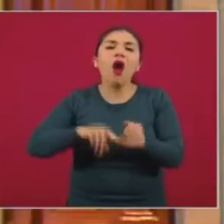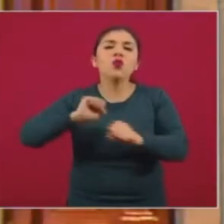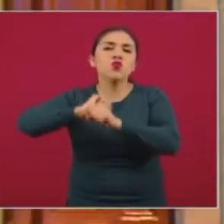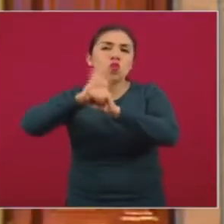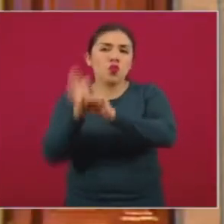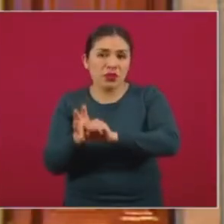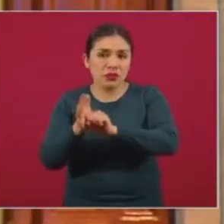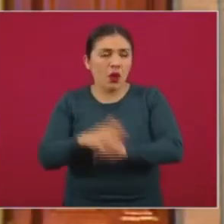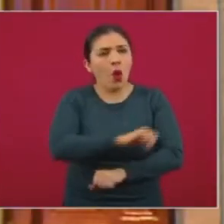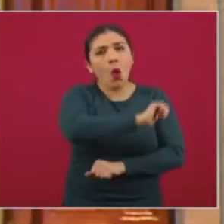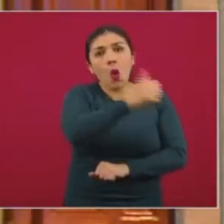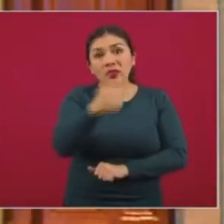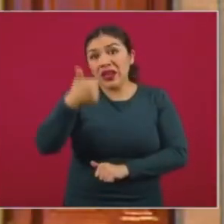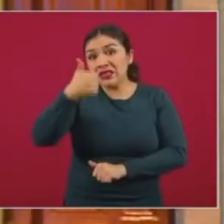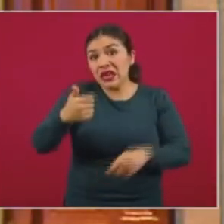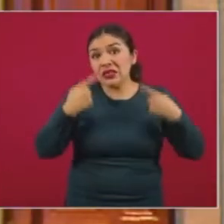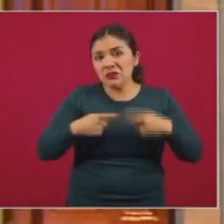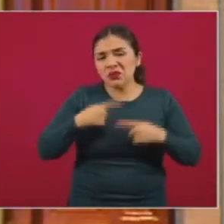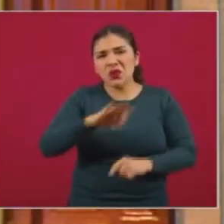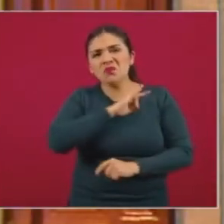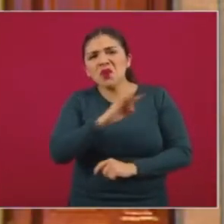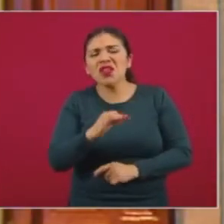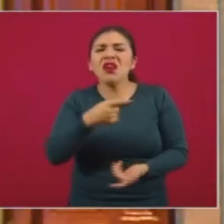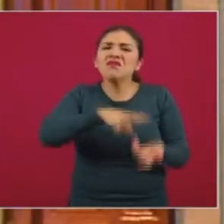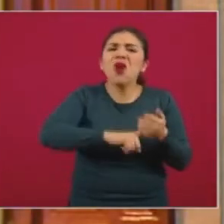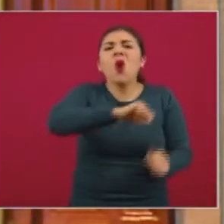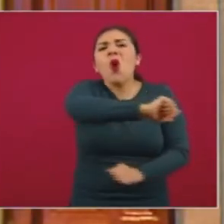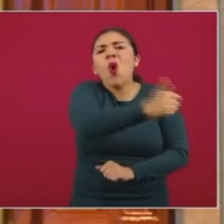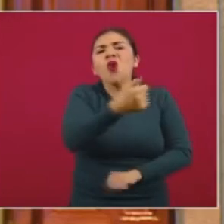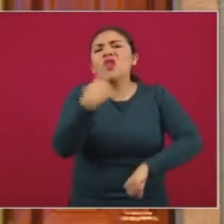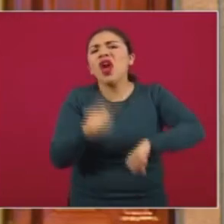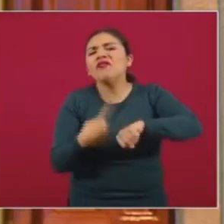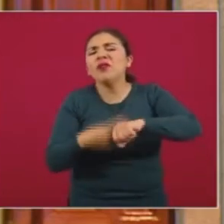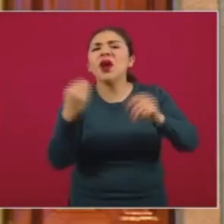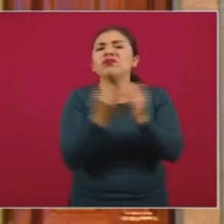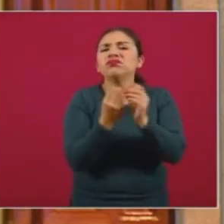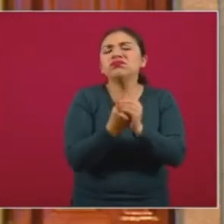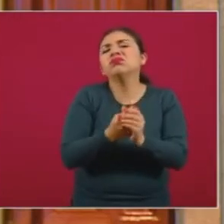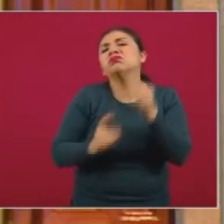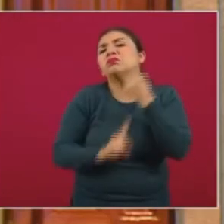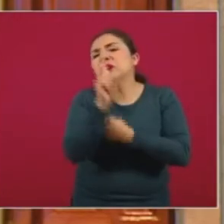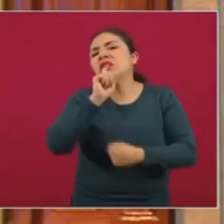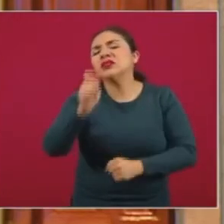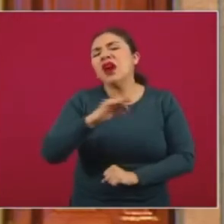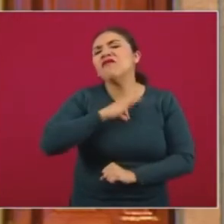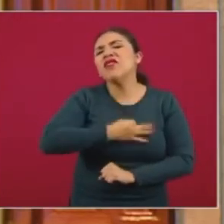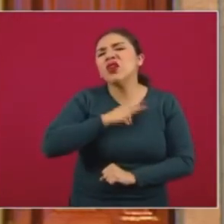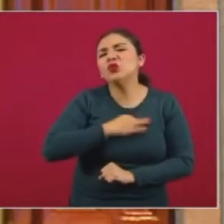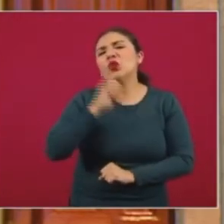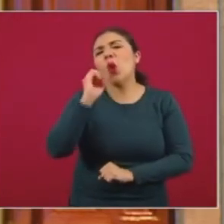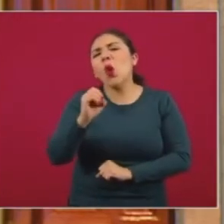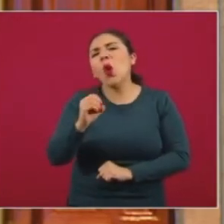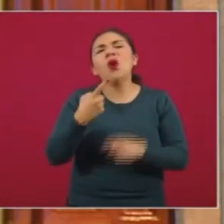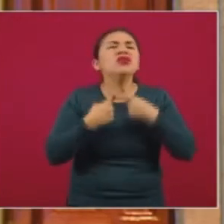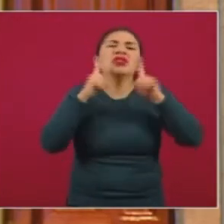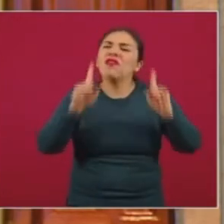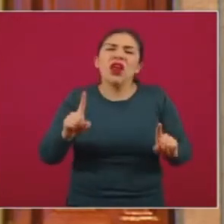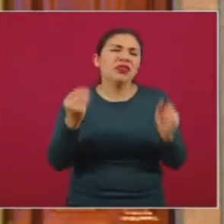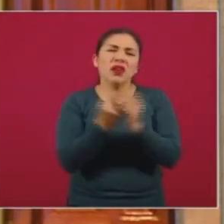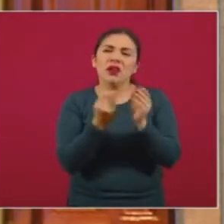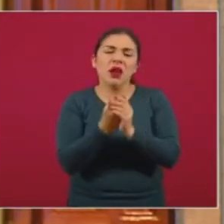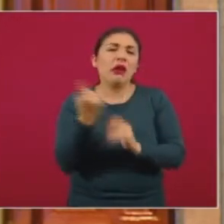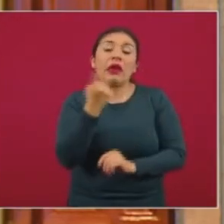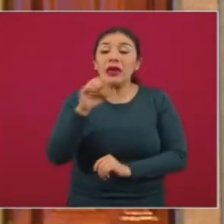COVID-19. Las demás pueden estar padeciendo alguna otra enfermedad respiratoria producida por un virus o una bacteria diferente